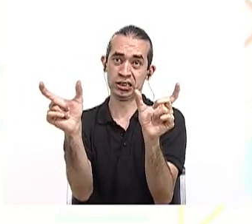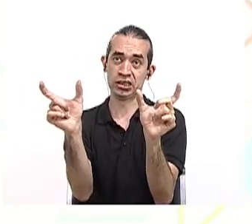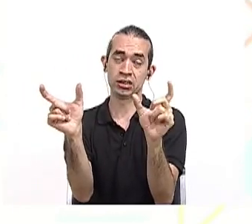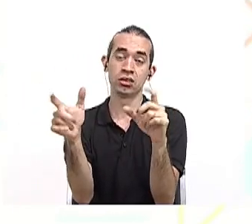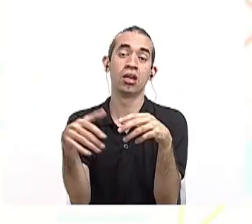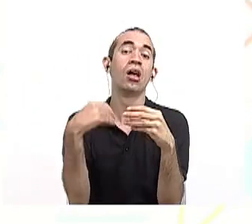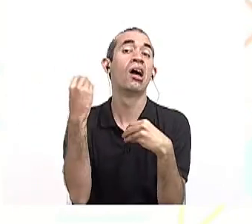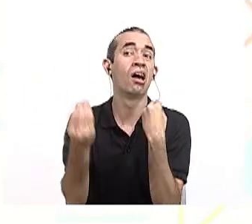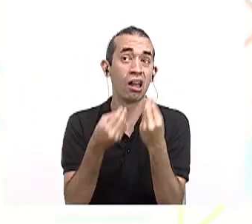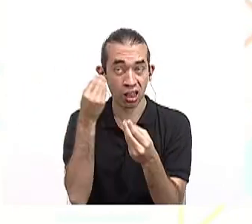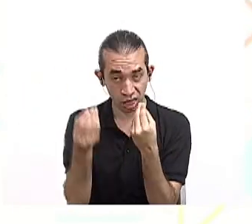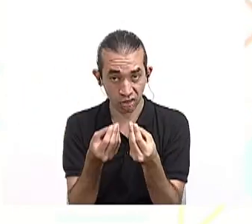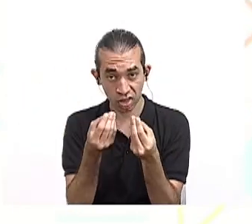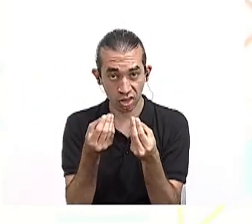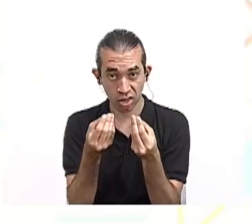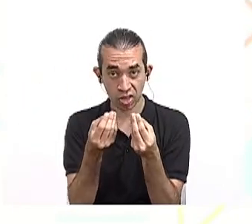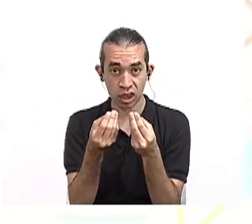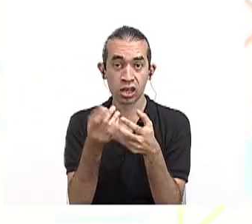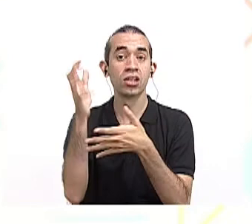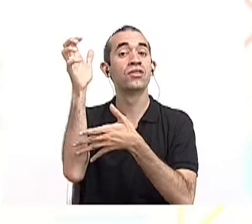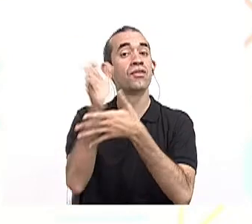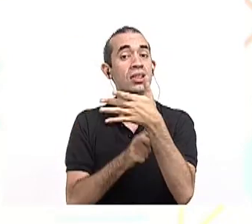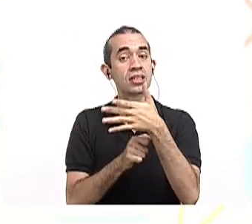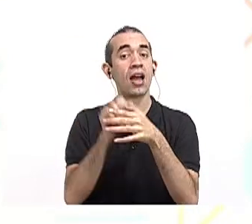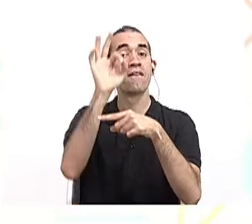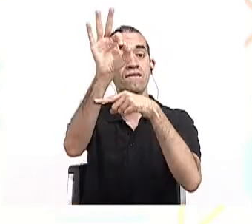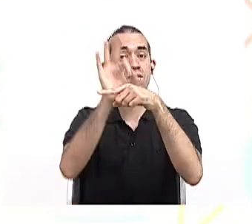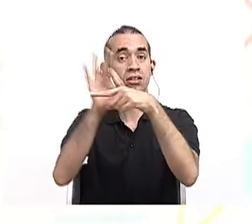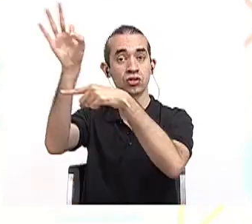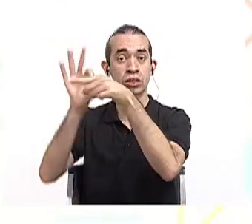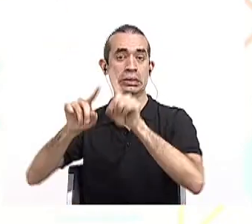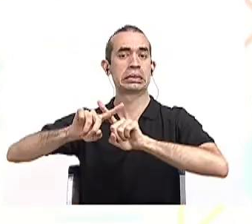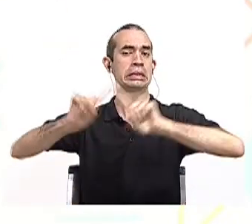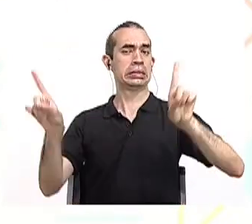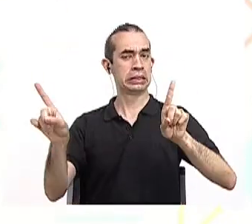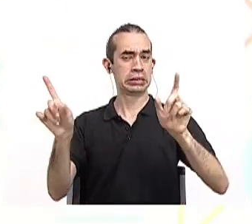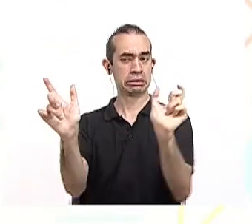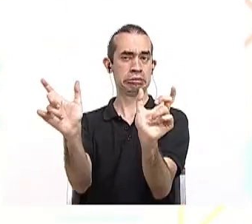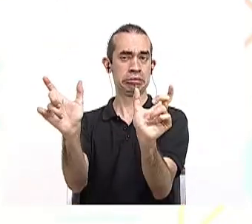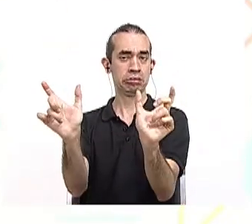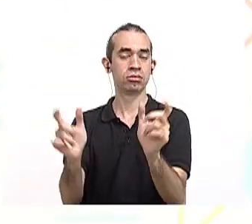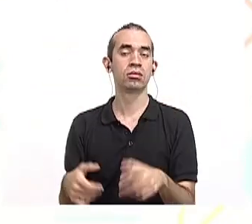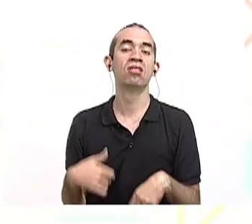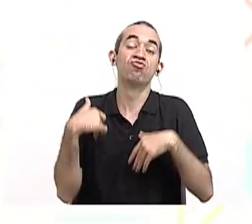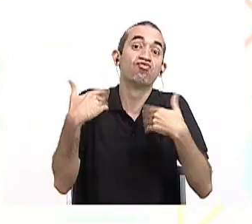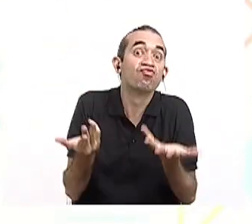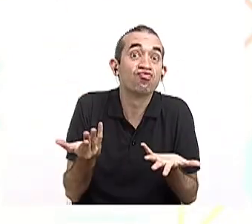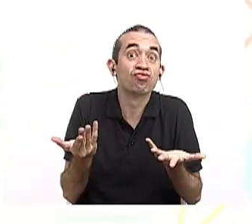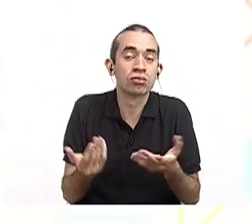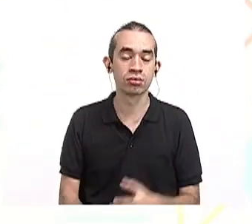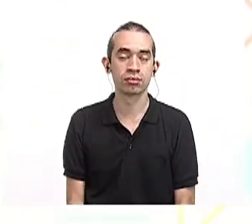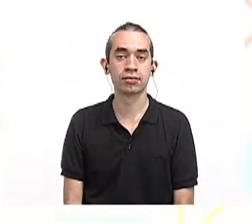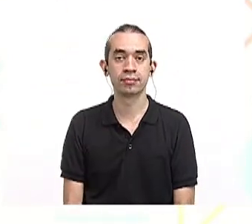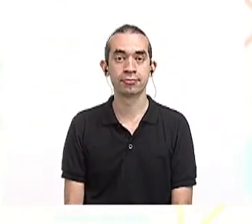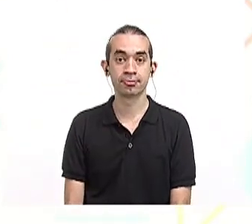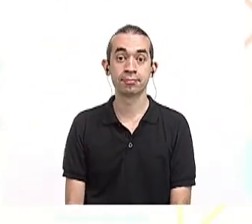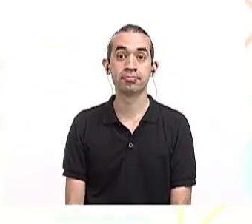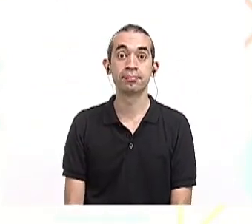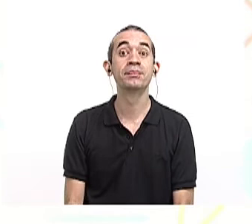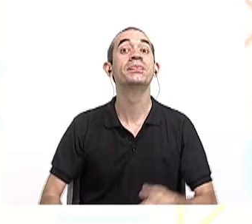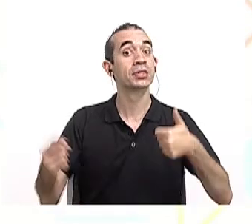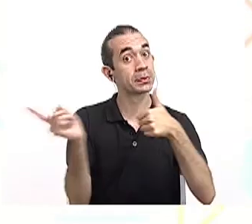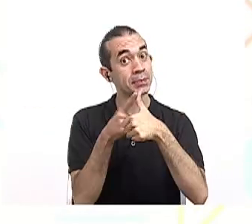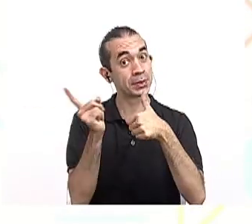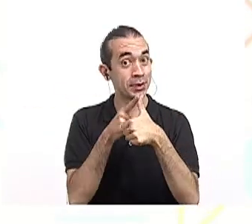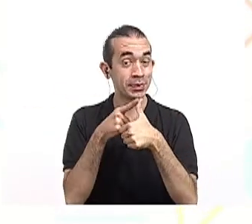por lo que tenemos una resta de fracciones heterogéneas. Entonces, lo primero que vamos